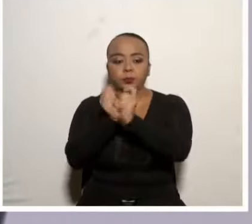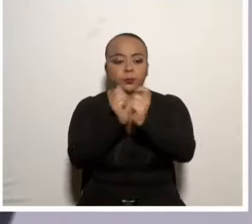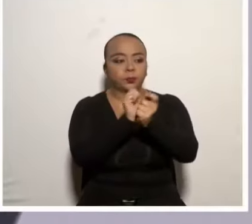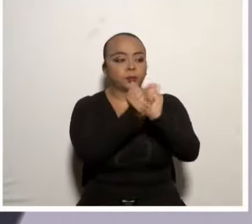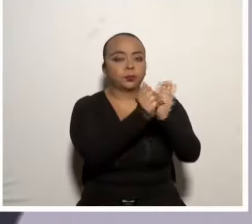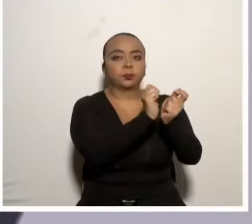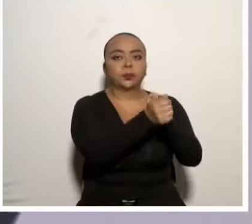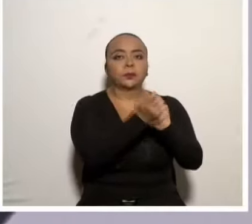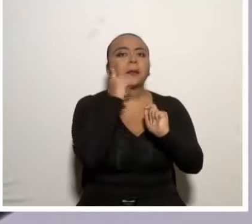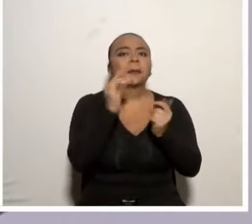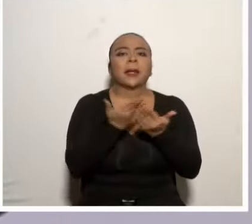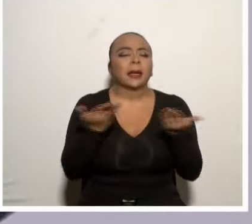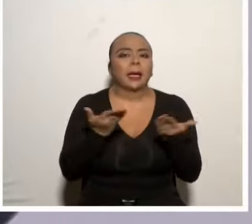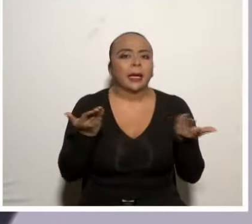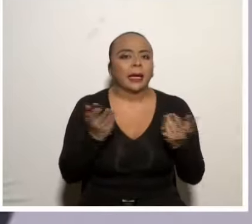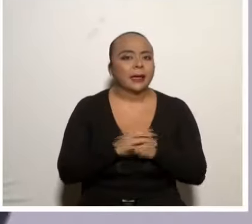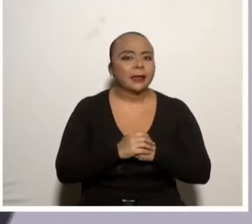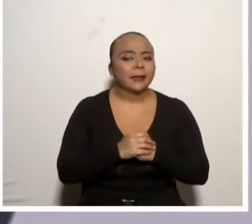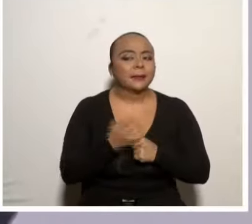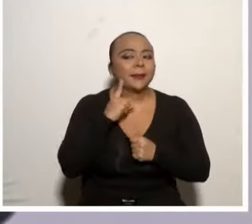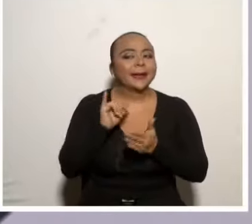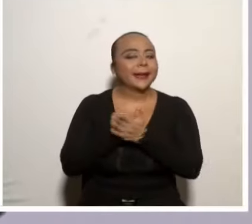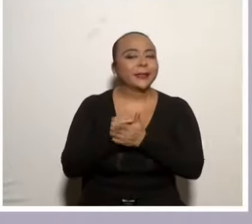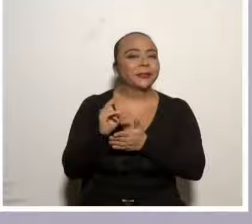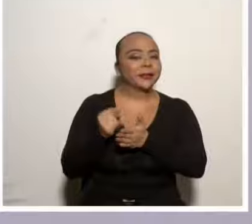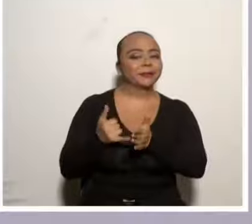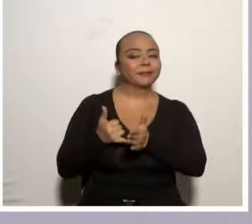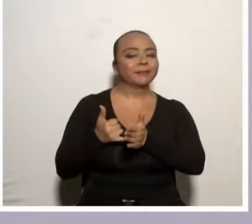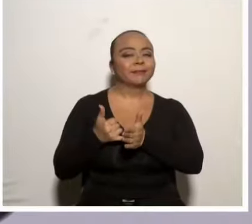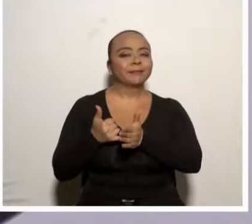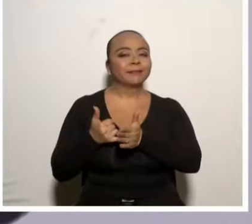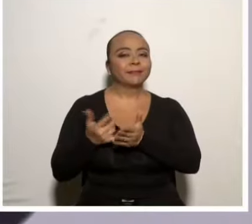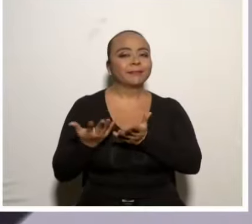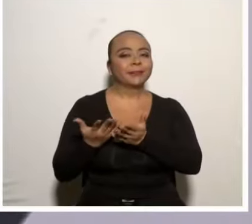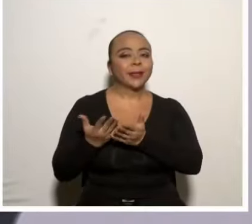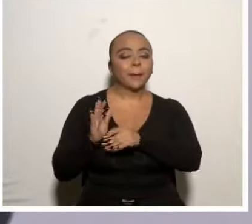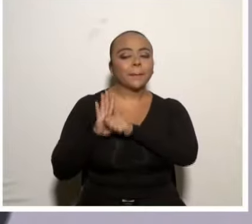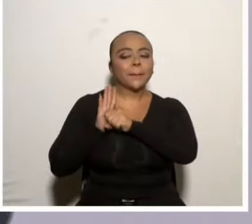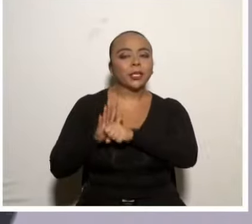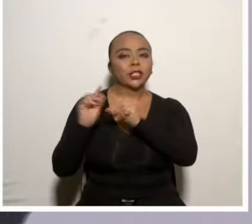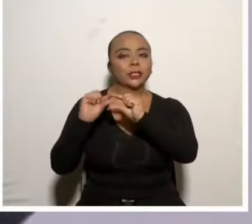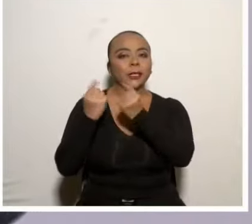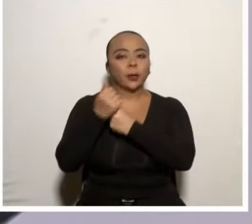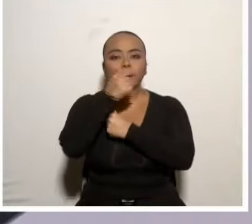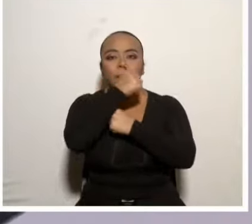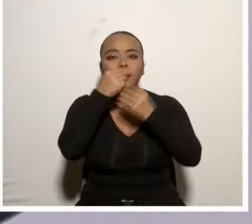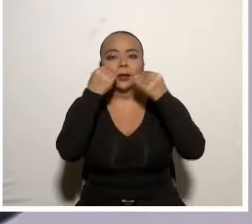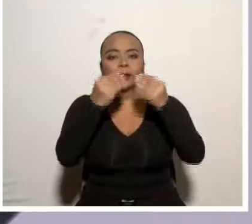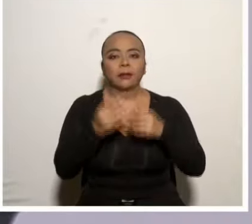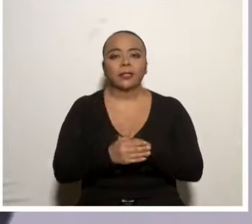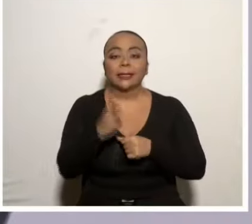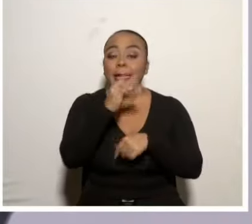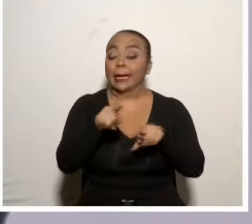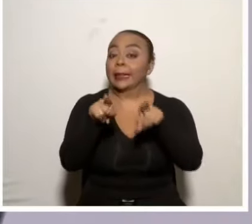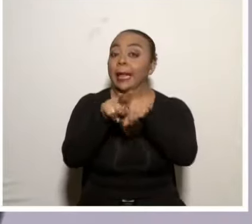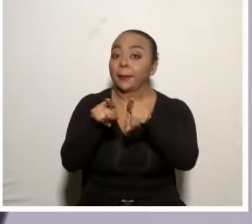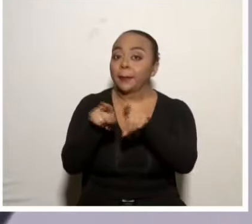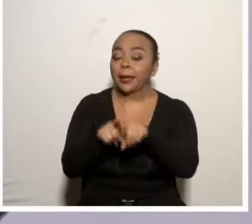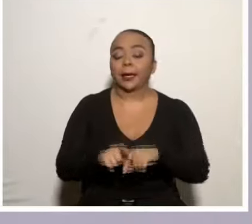funcionarios para que no sean vulnerables a las presiones de grupos mafiosos y para que